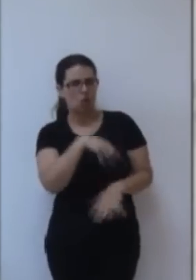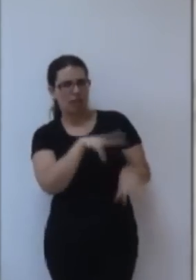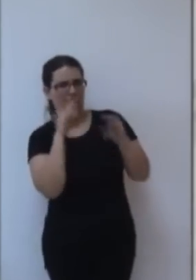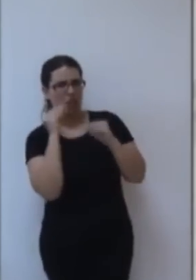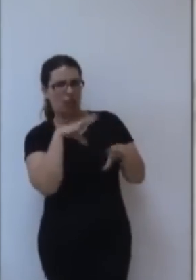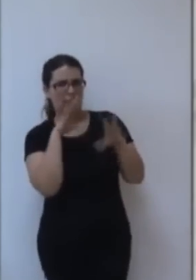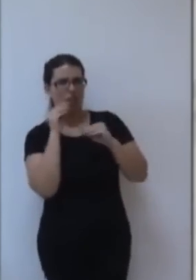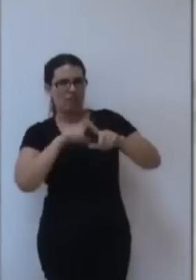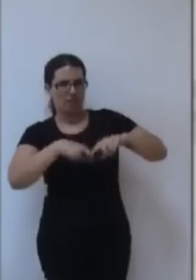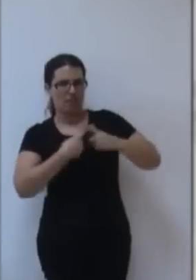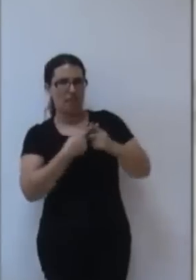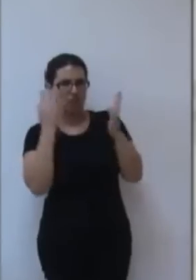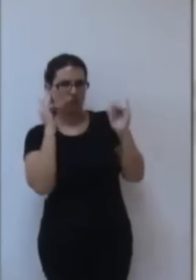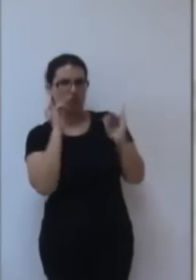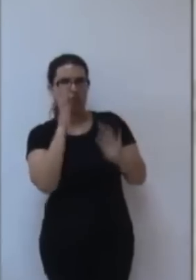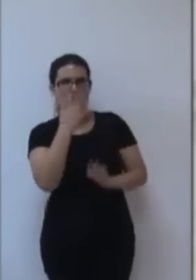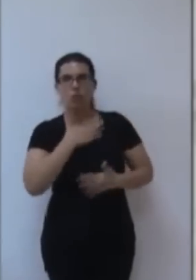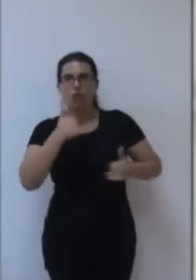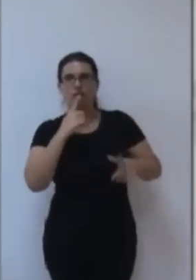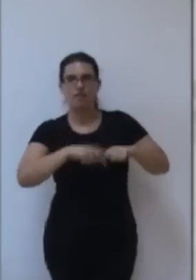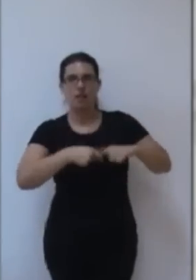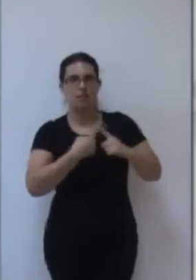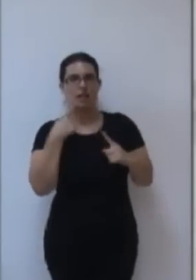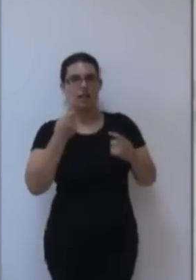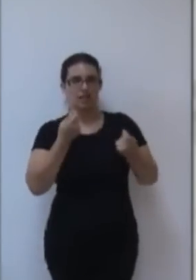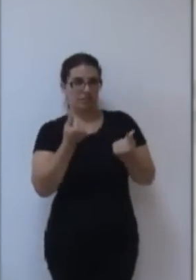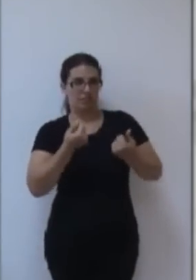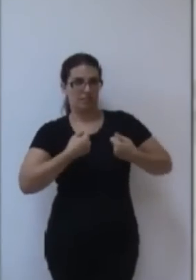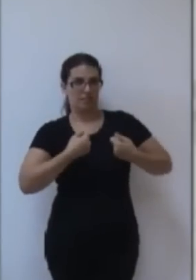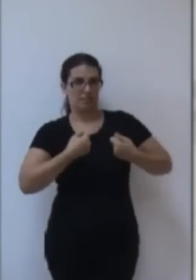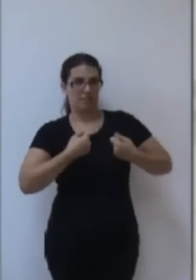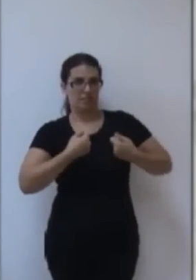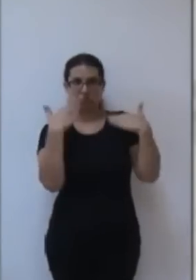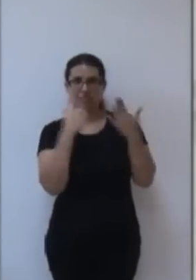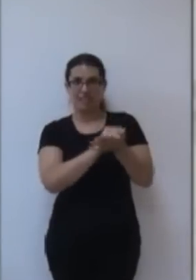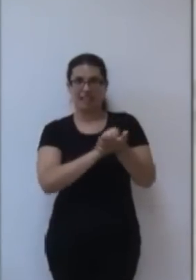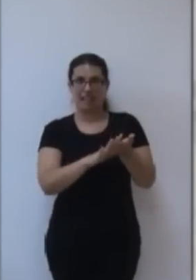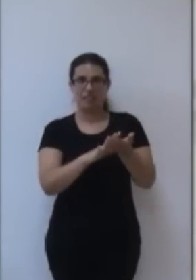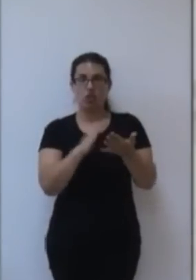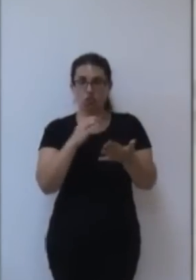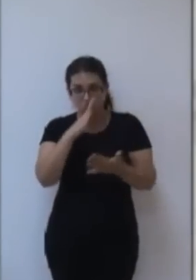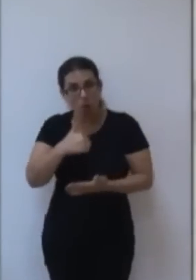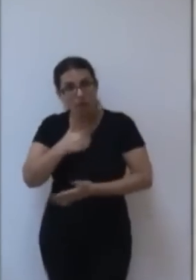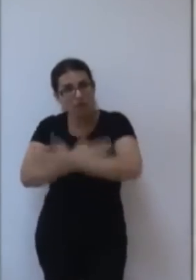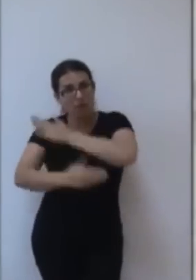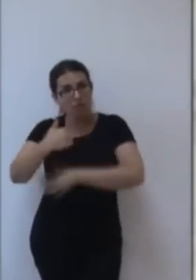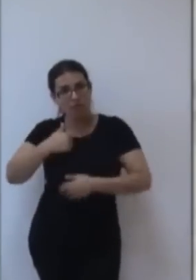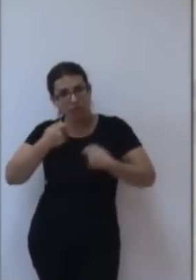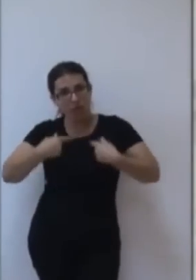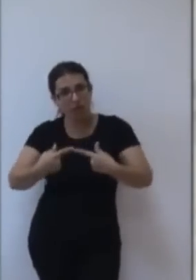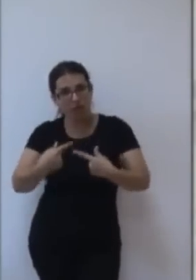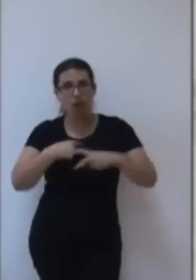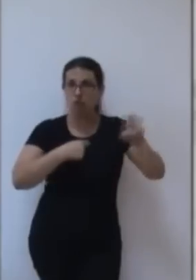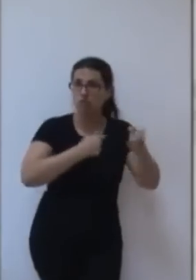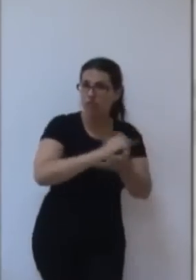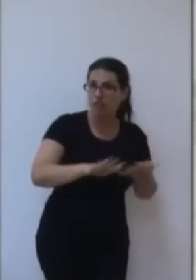entiendo a la familia, si a cualquier familia esto le cuesta gratis, yo por tener esta discapacidad me está costando dinero lo que a otras personas les